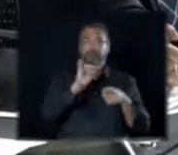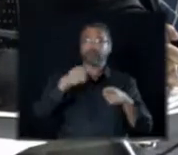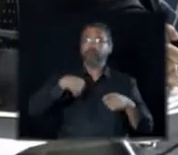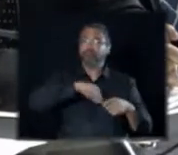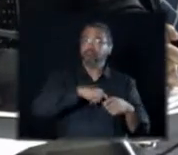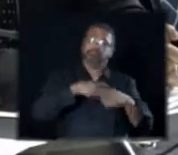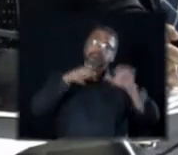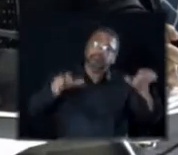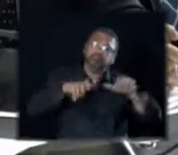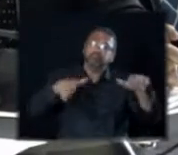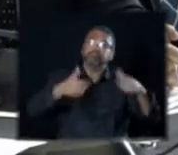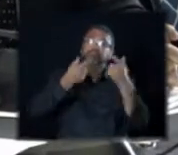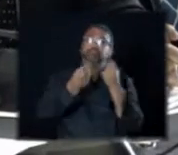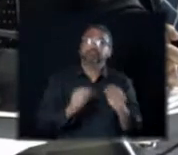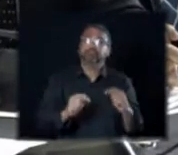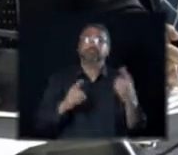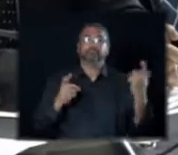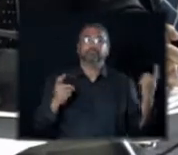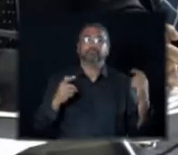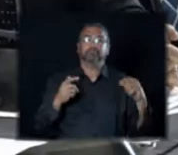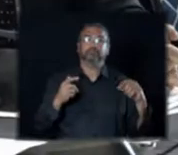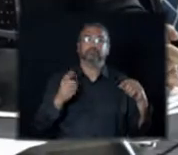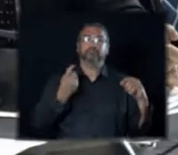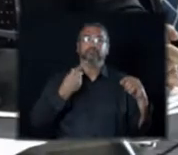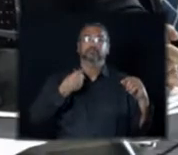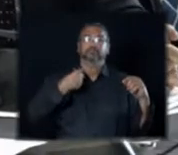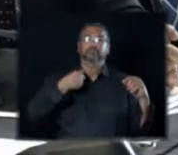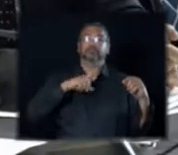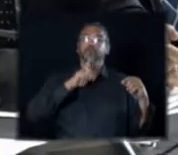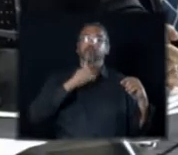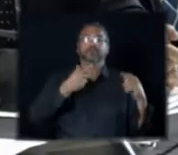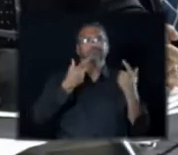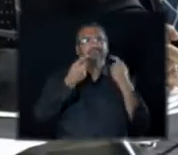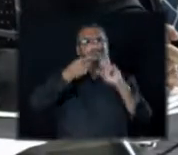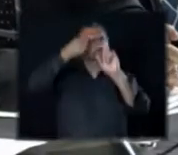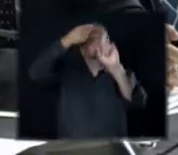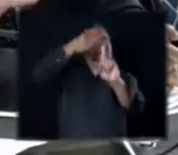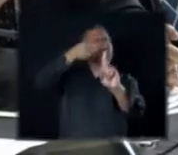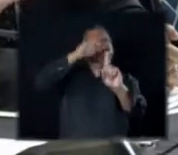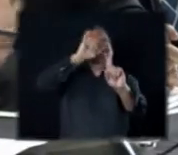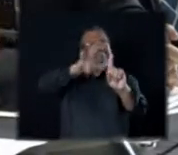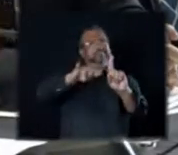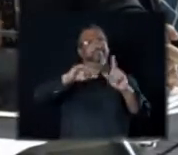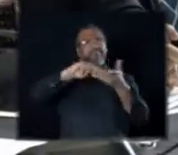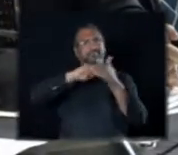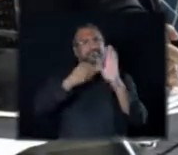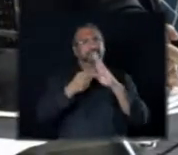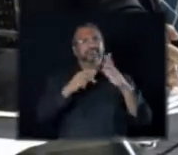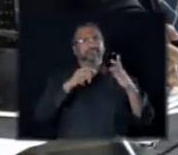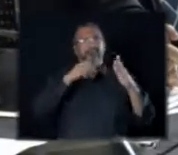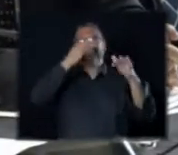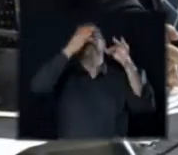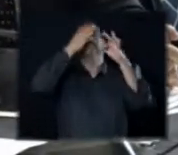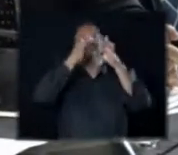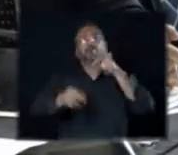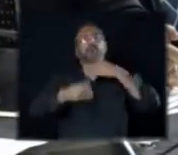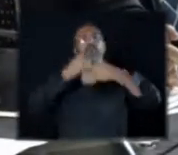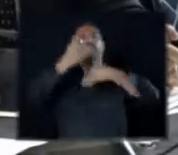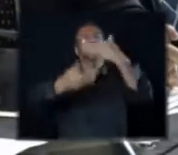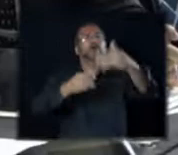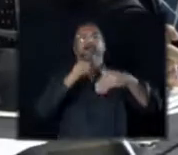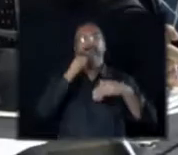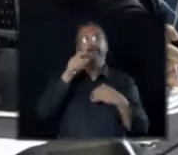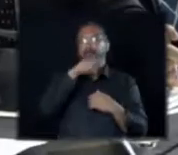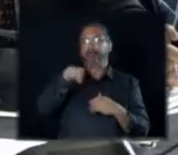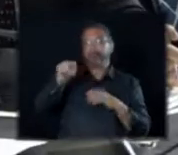y en nuestros esfuerzos para agilizar el gobierno, aspiramos a simplificar las cosas